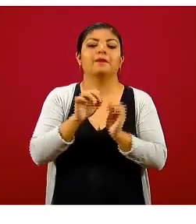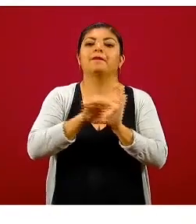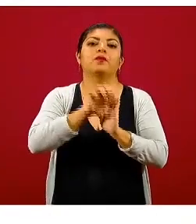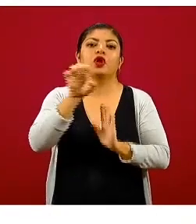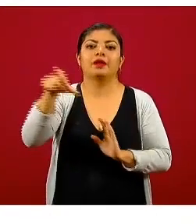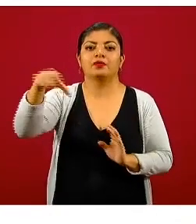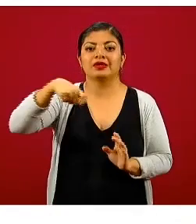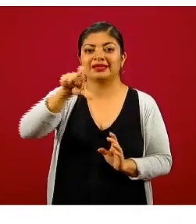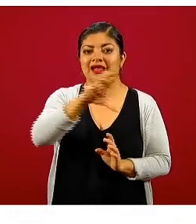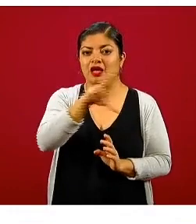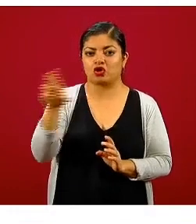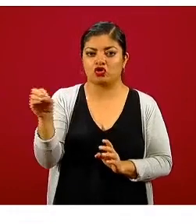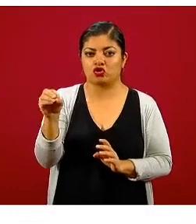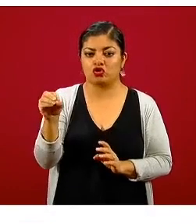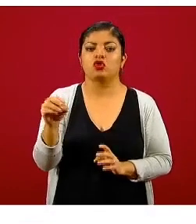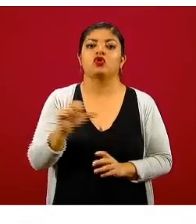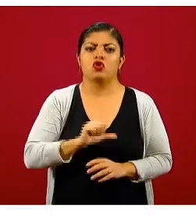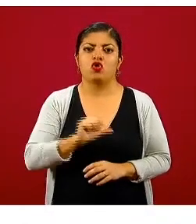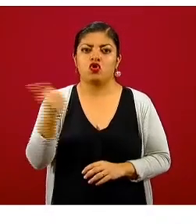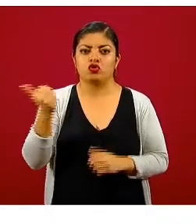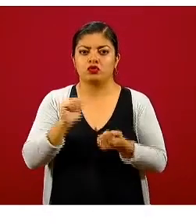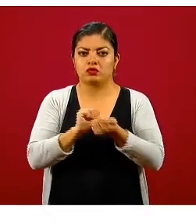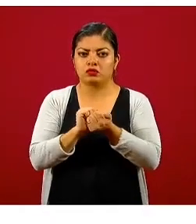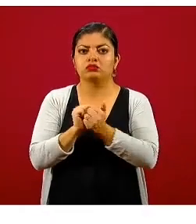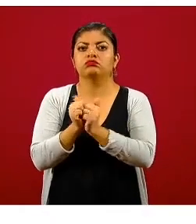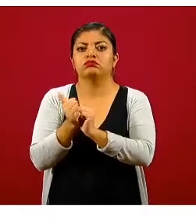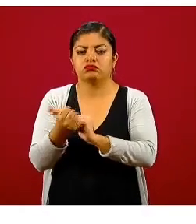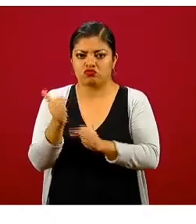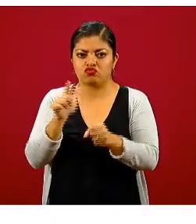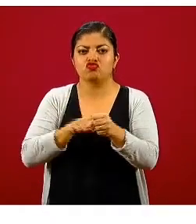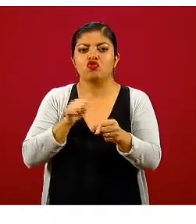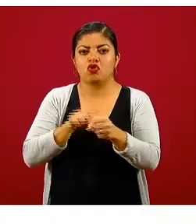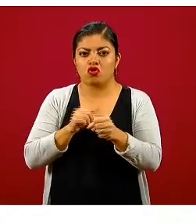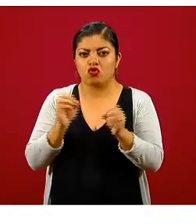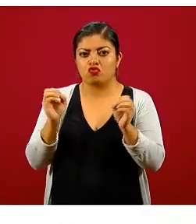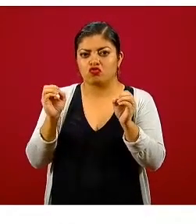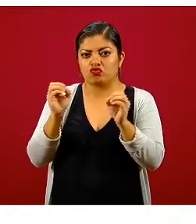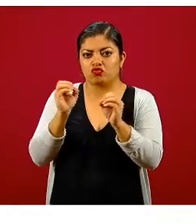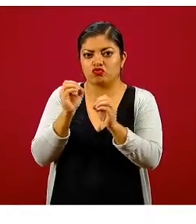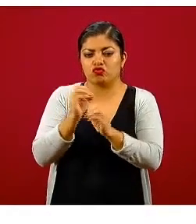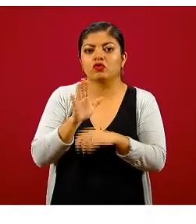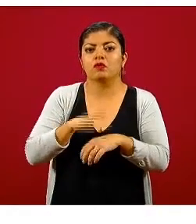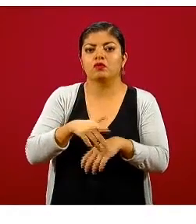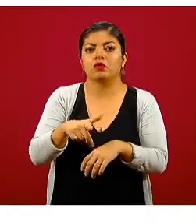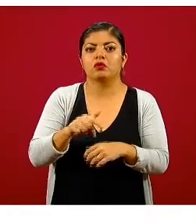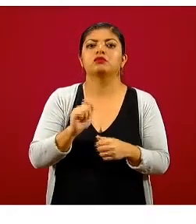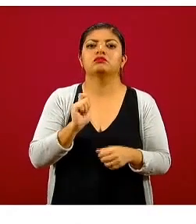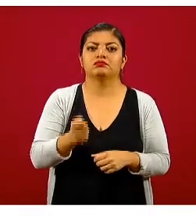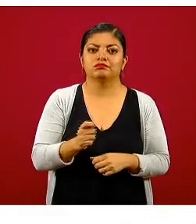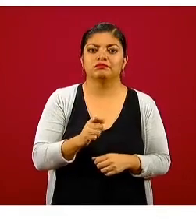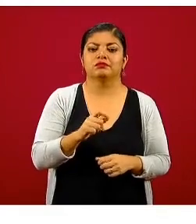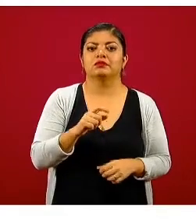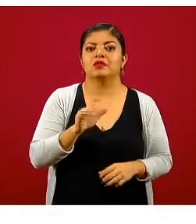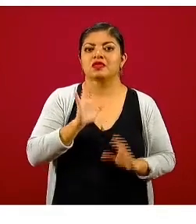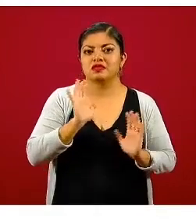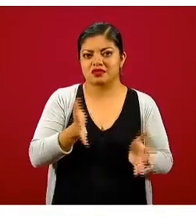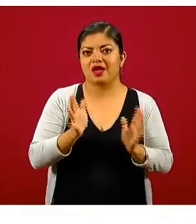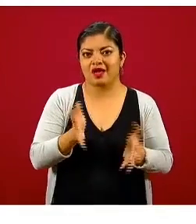de Quintana Roo, y son otros los que empiezan a tomar esta tonalidad más oscura porque están en este momento caminando hacia